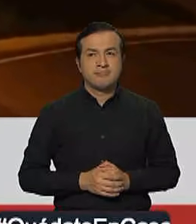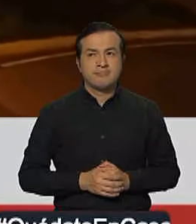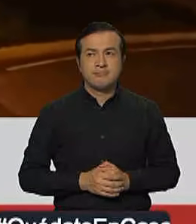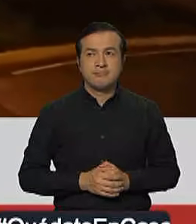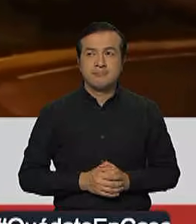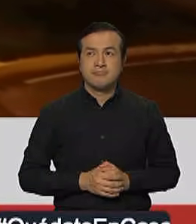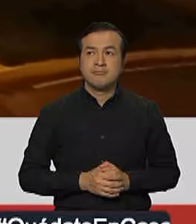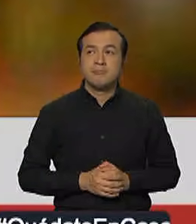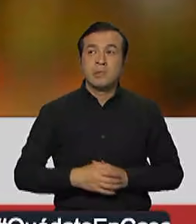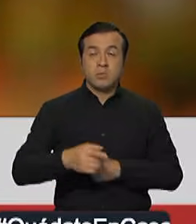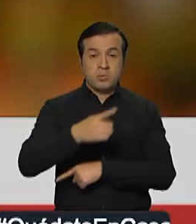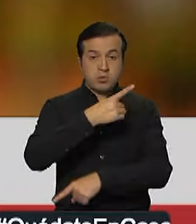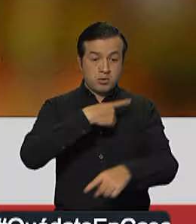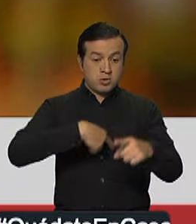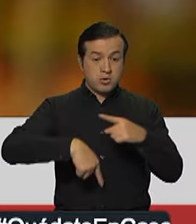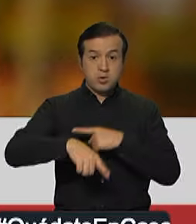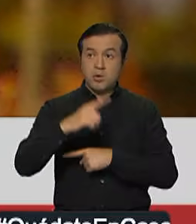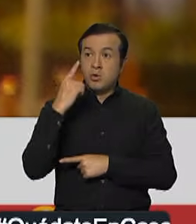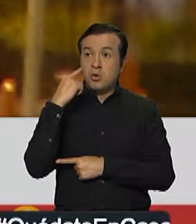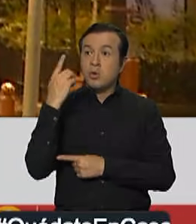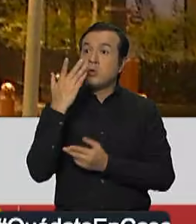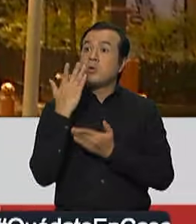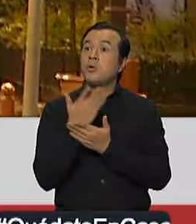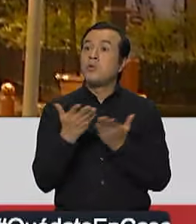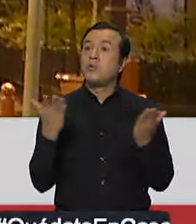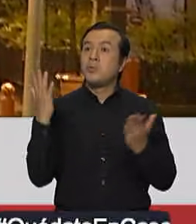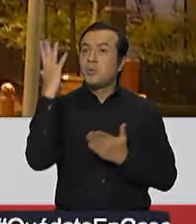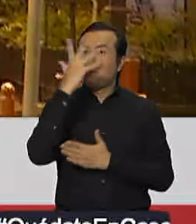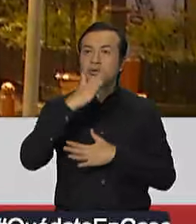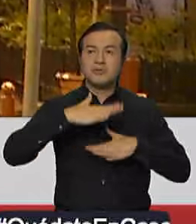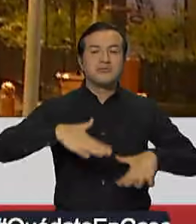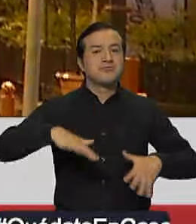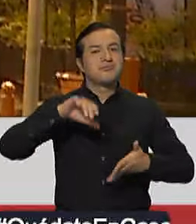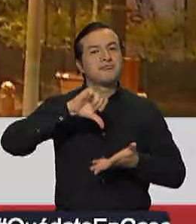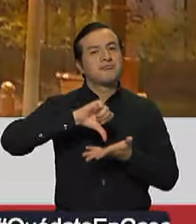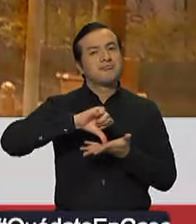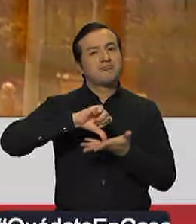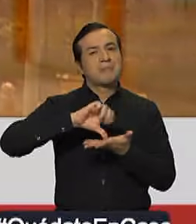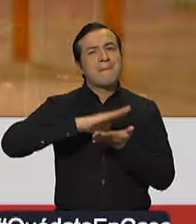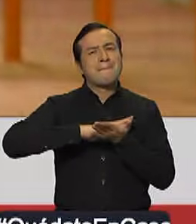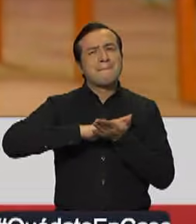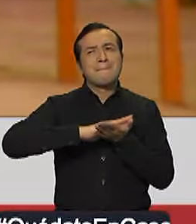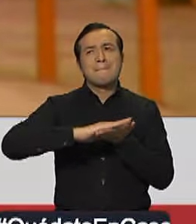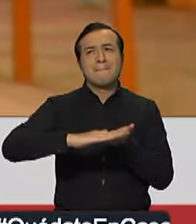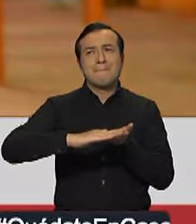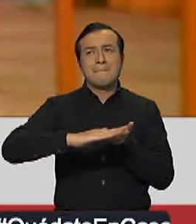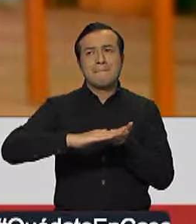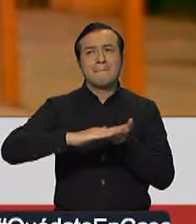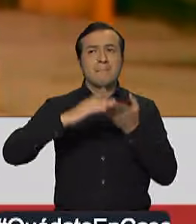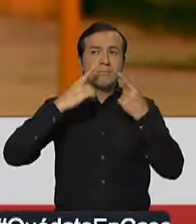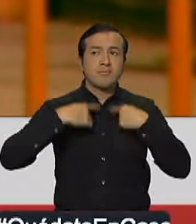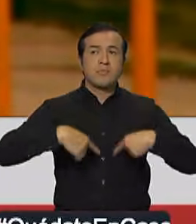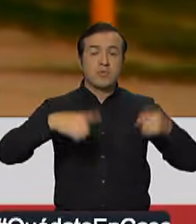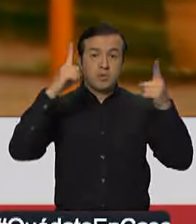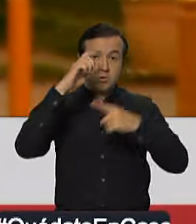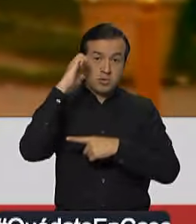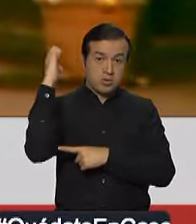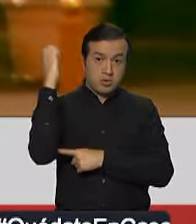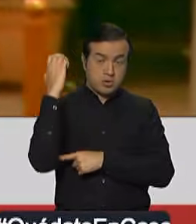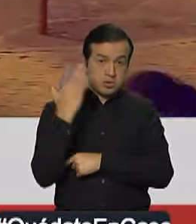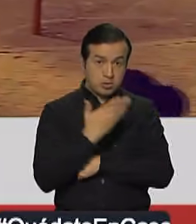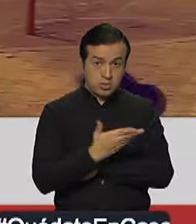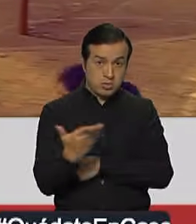Regresando en dirección norte, contemplamos brevemente la belleza de nuestra vacía ciudad. Y desde que se declaró la emergencia